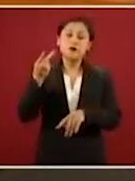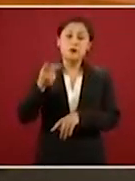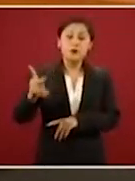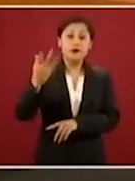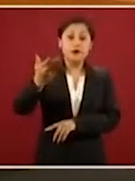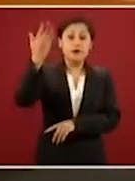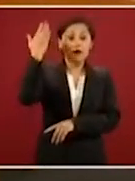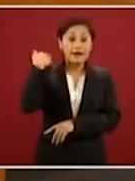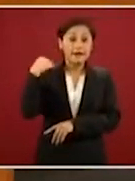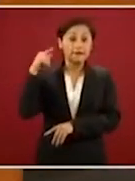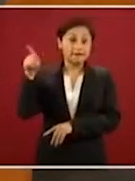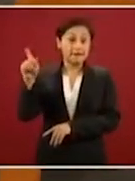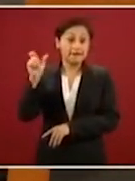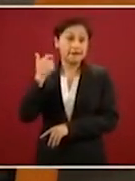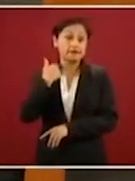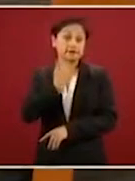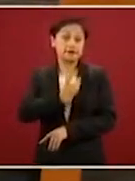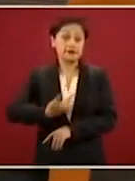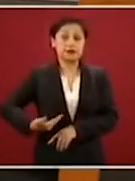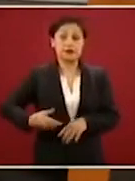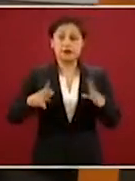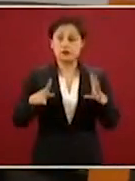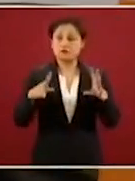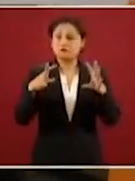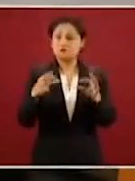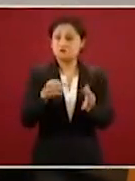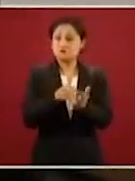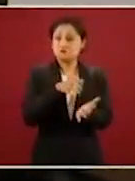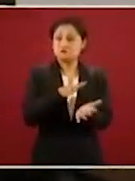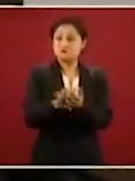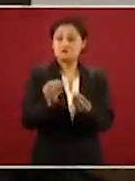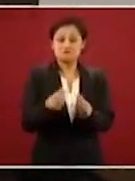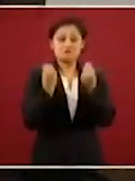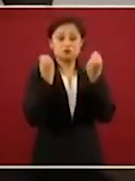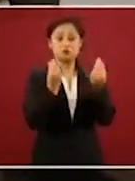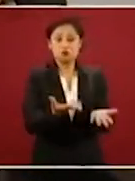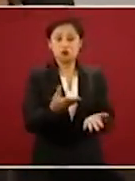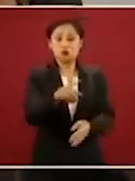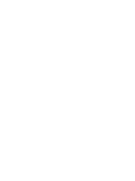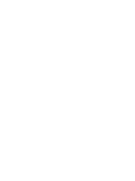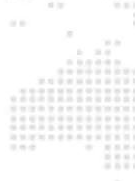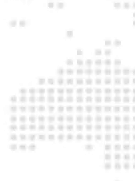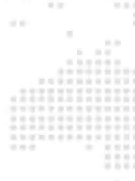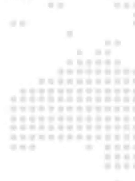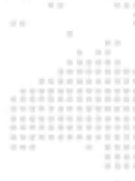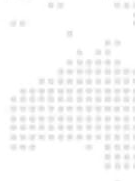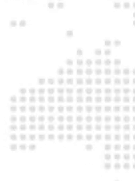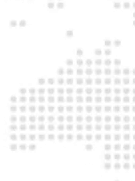y fue un gran impulso a la educación pública.